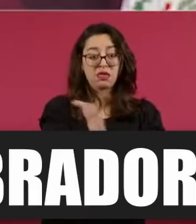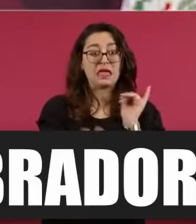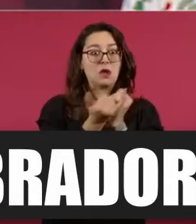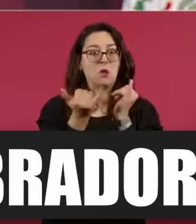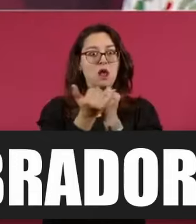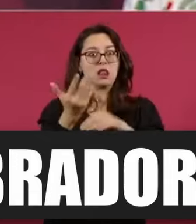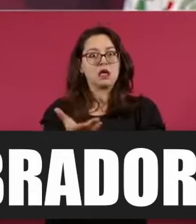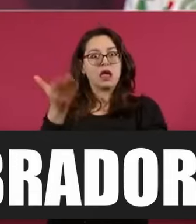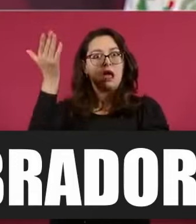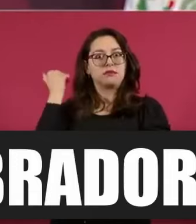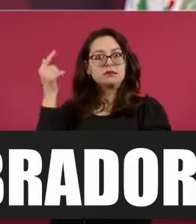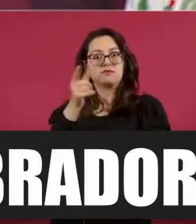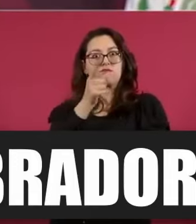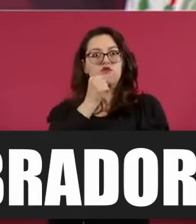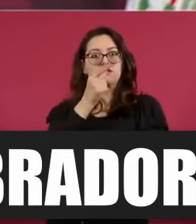que quedó al garete,